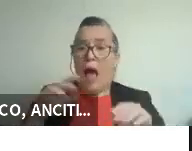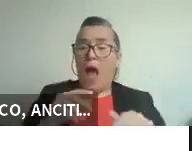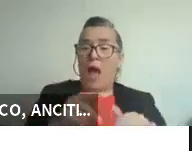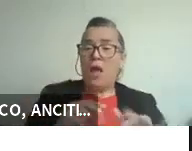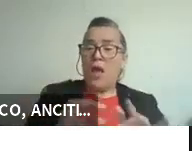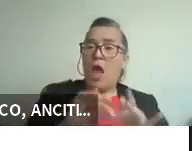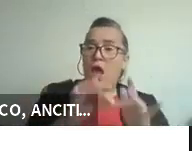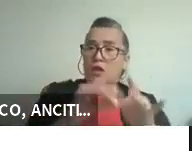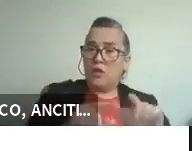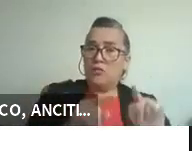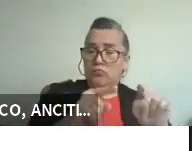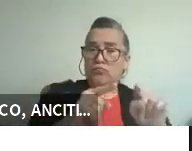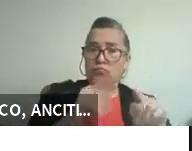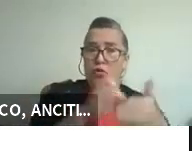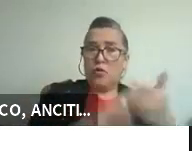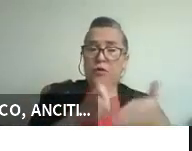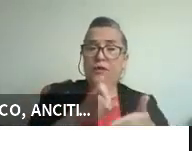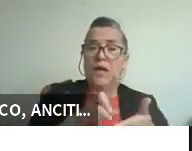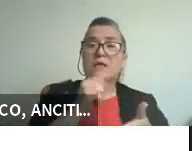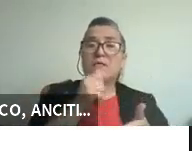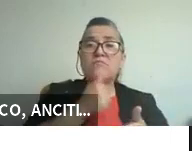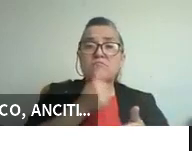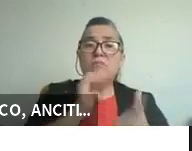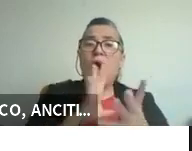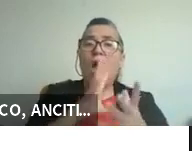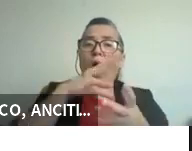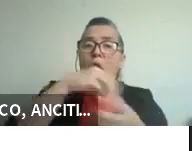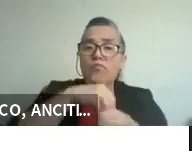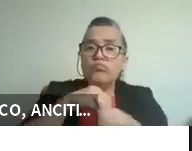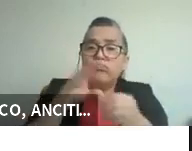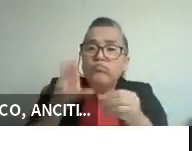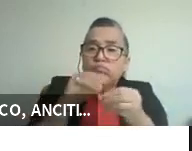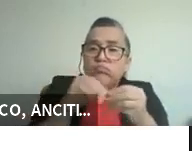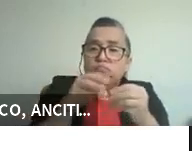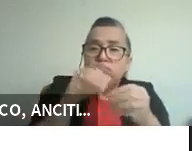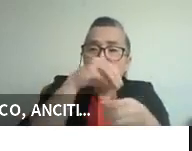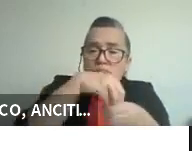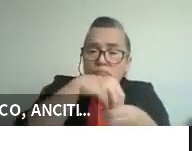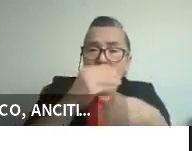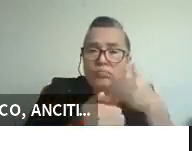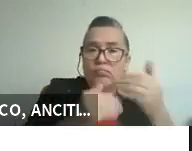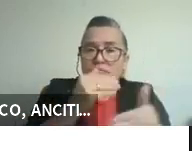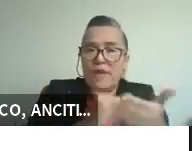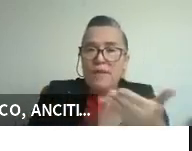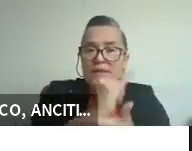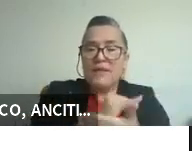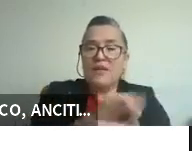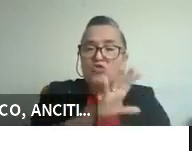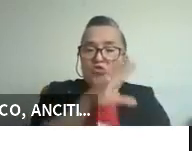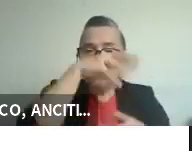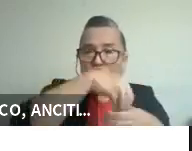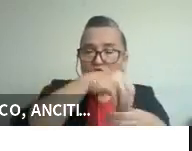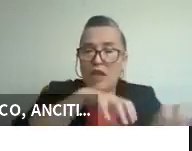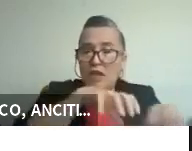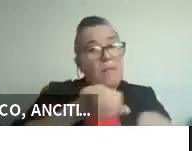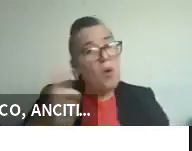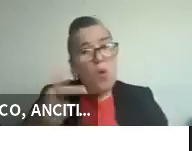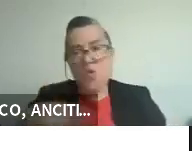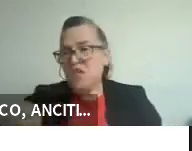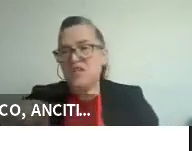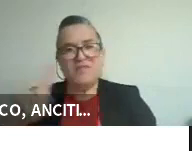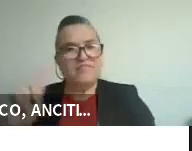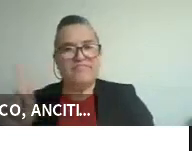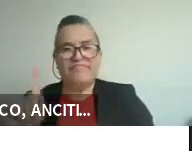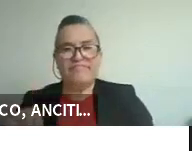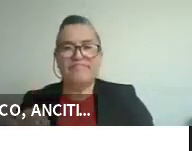universidades privadas que han incorporado paulatinamente la investigación entre sus actividades pero muchas otras no lo han hecho de manera